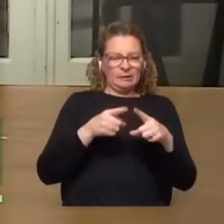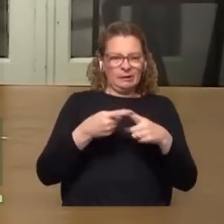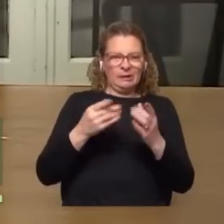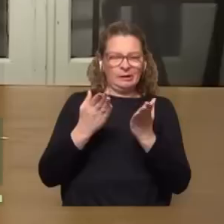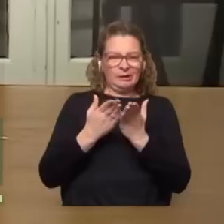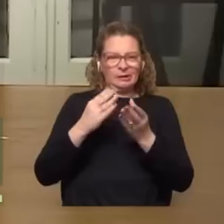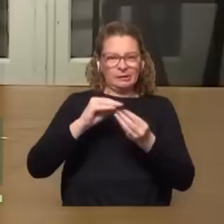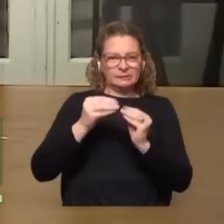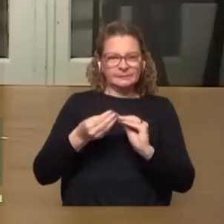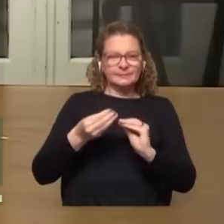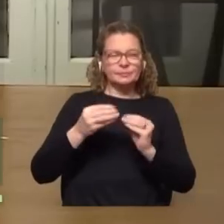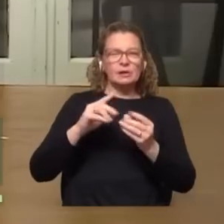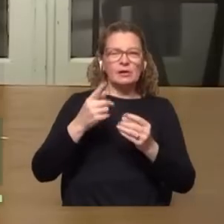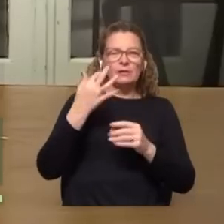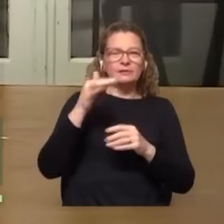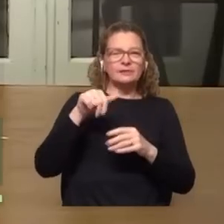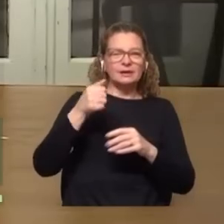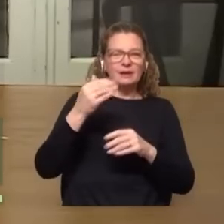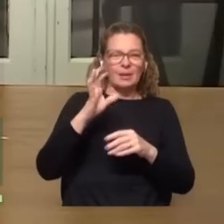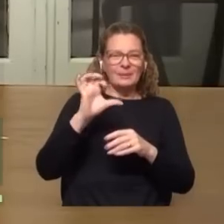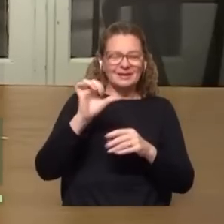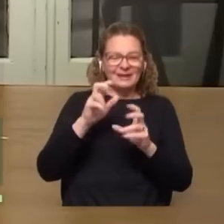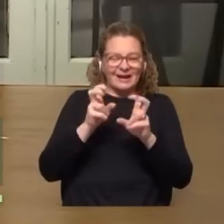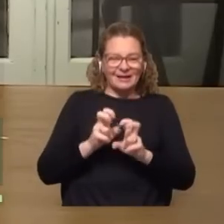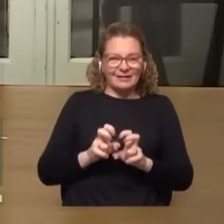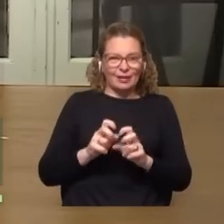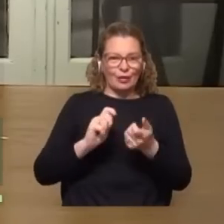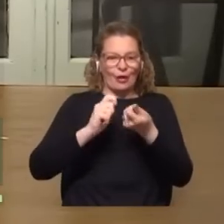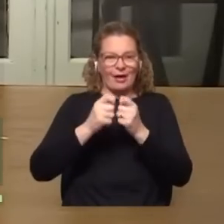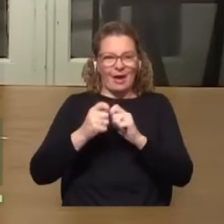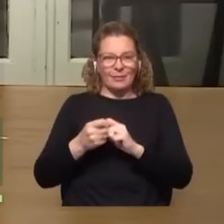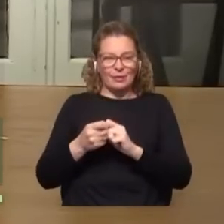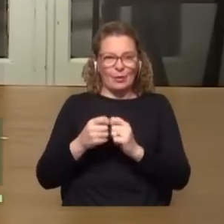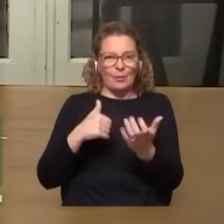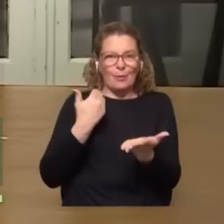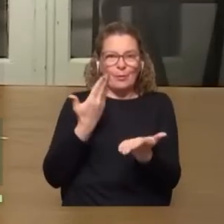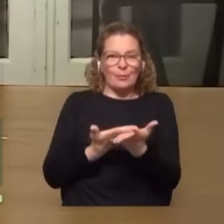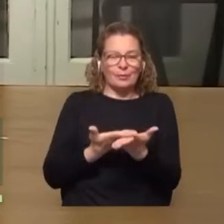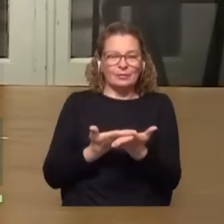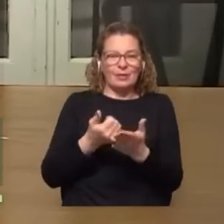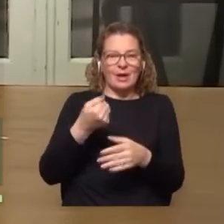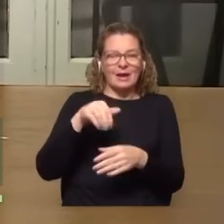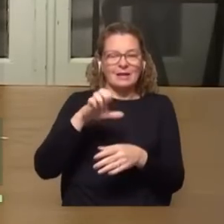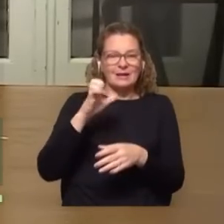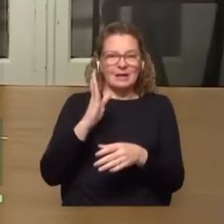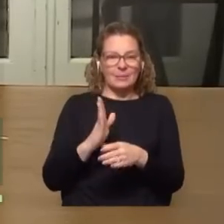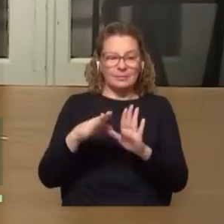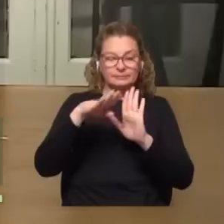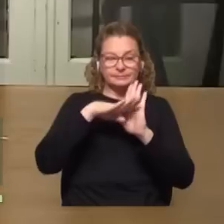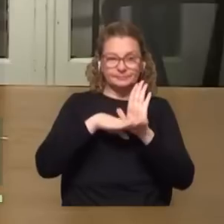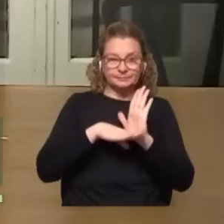con los dirigentes de fenape justamente analizando los cambios propuestos por la nieve en torno a la currícula